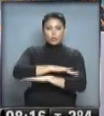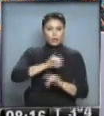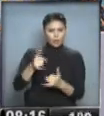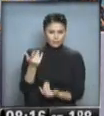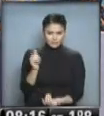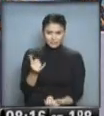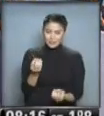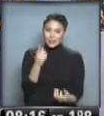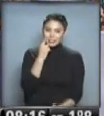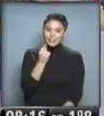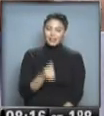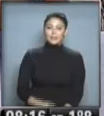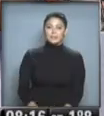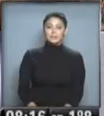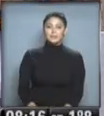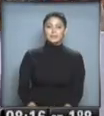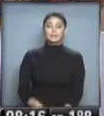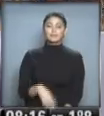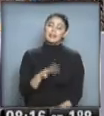así es mirtha buen día bueno